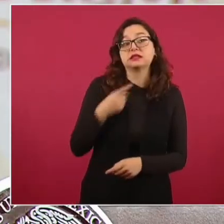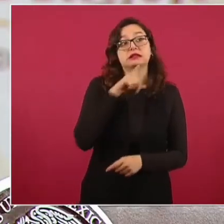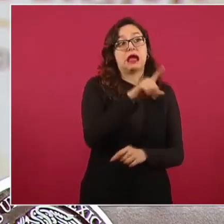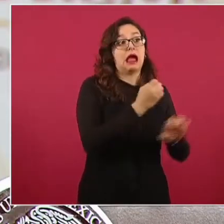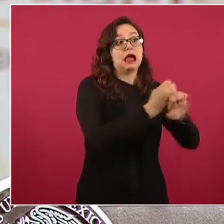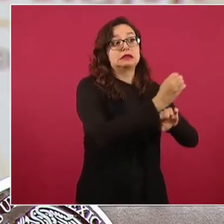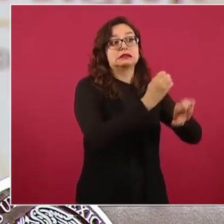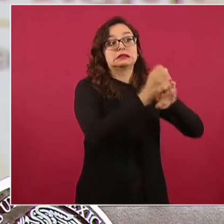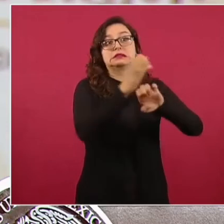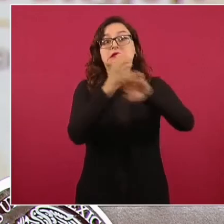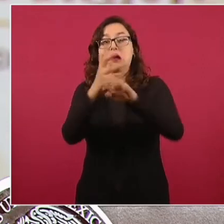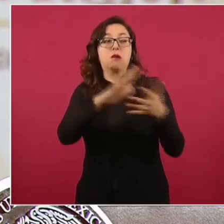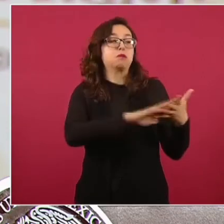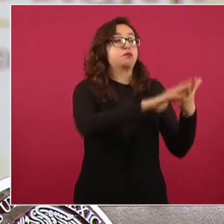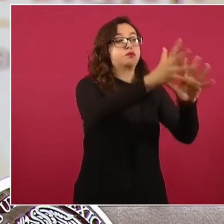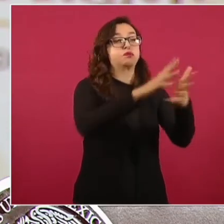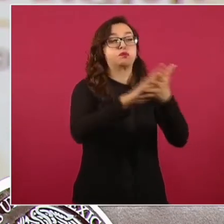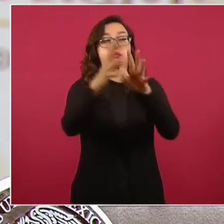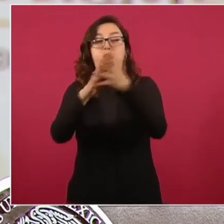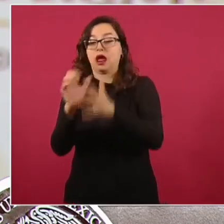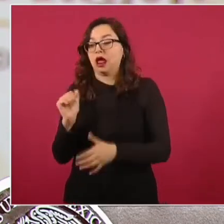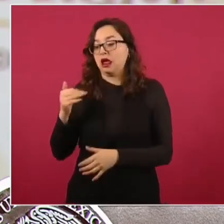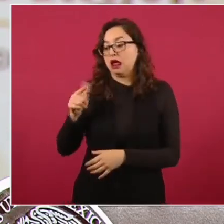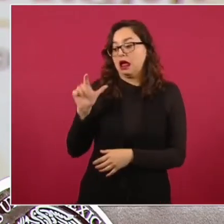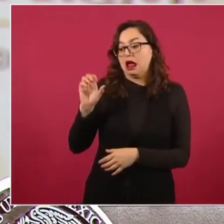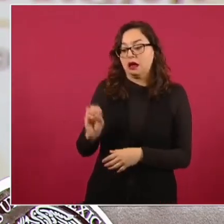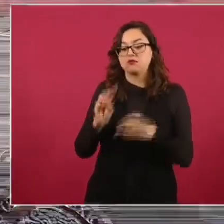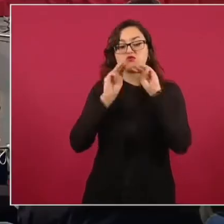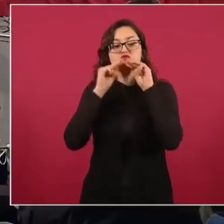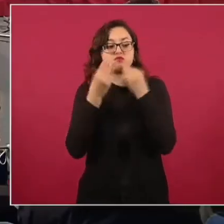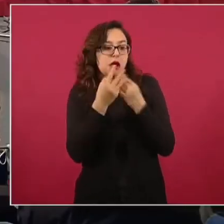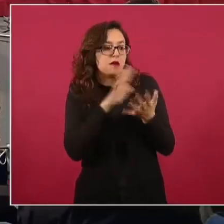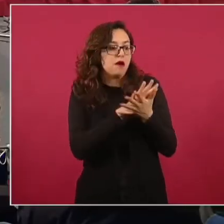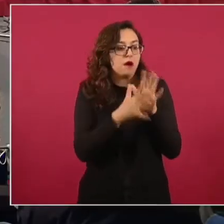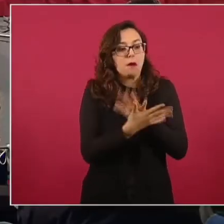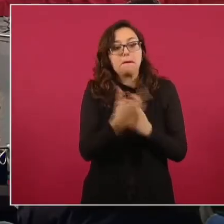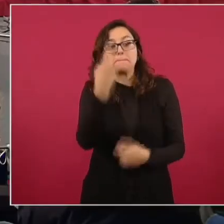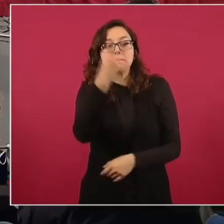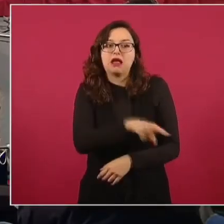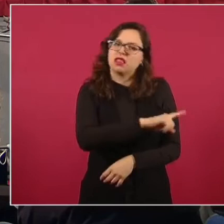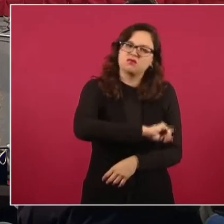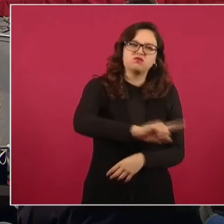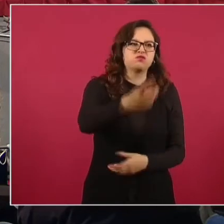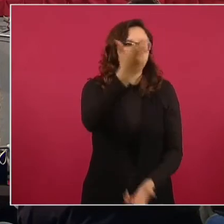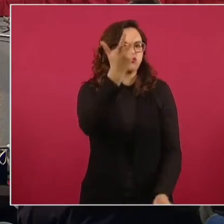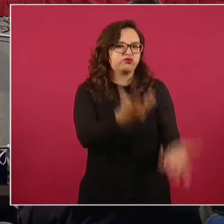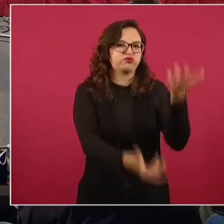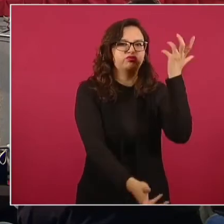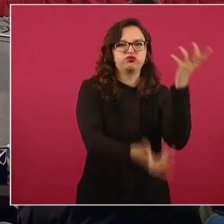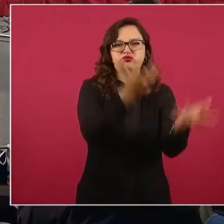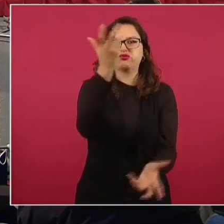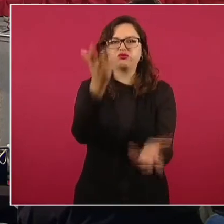fue ordenado por López Obrador a sus aliados del crimen organizado. La estrategia de incendiar el país